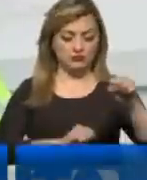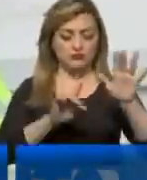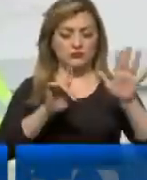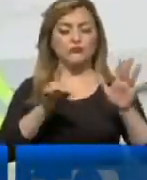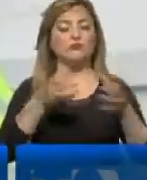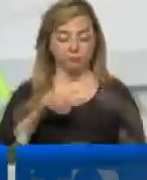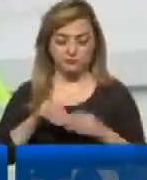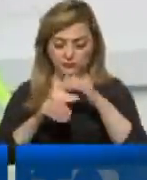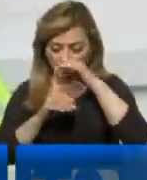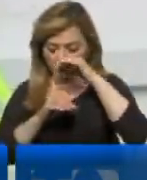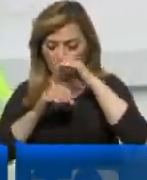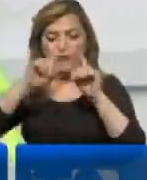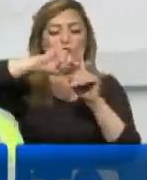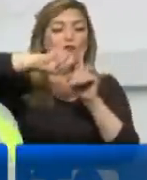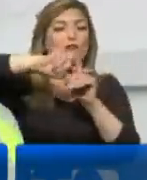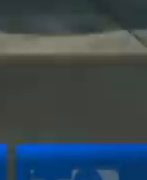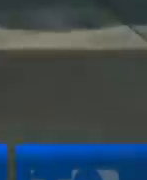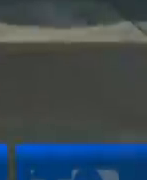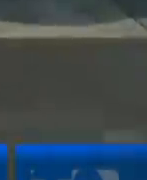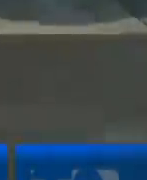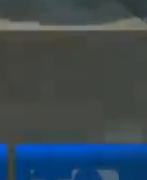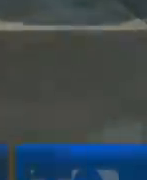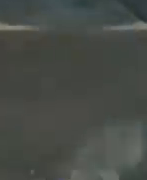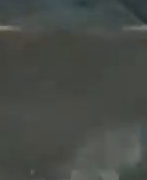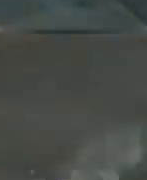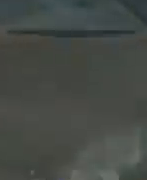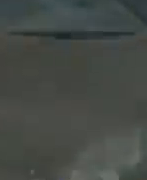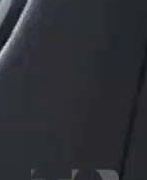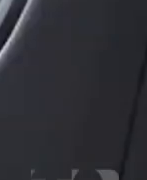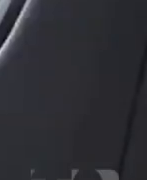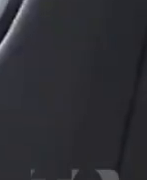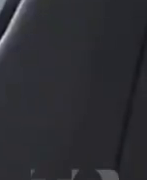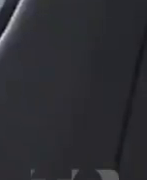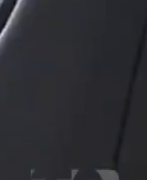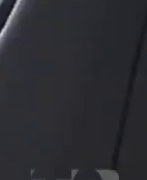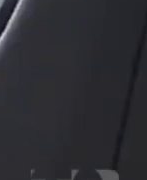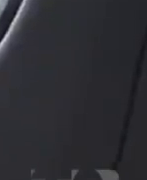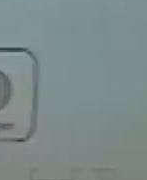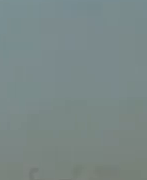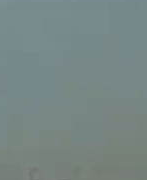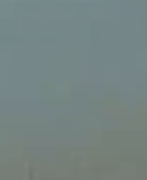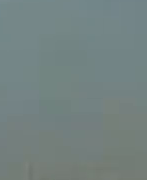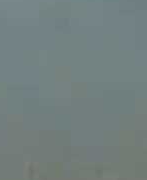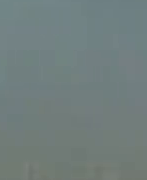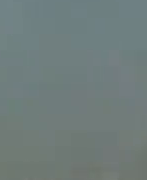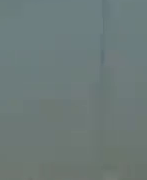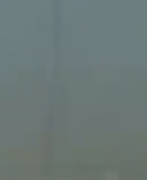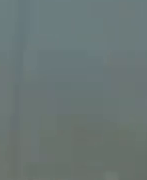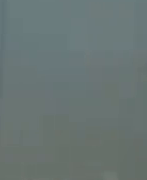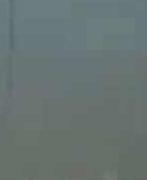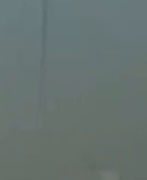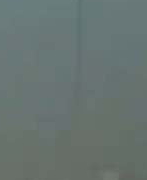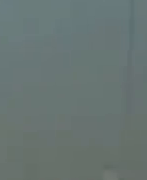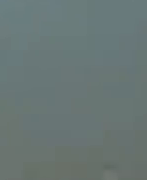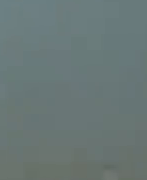paquetes rectangulares y dieron positivo para cocaína. A pesar de ser una aeronave que pasaba supuestamente custodiada, Rodríguez Campos asegura